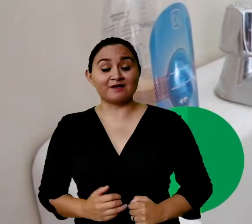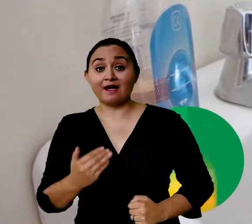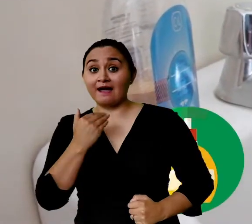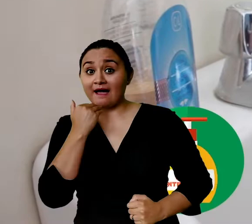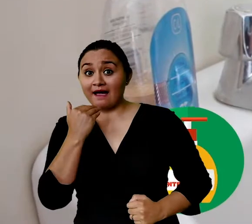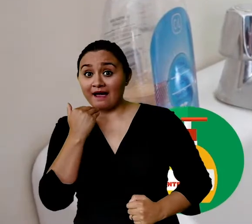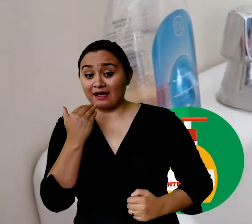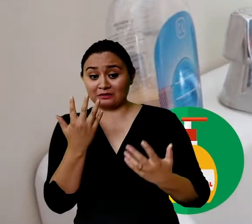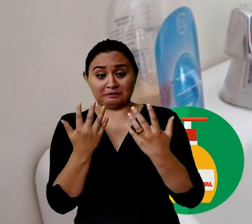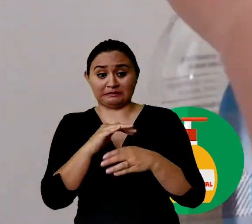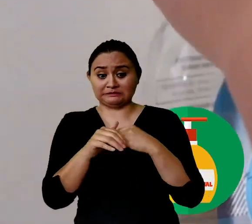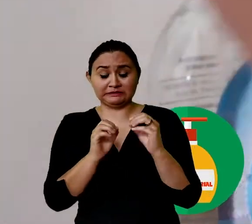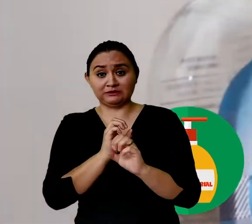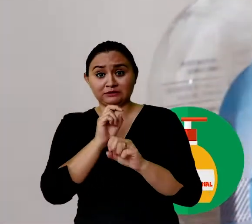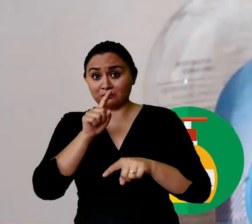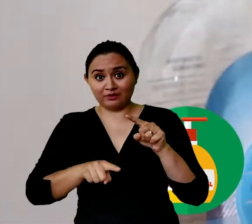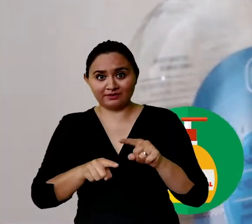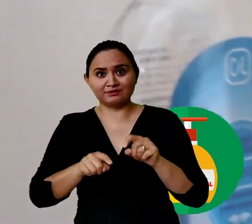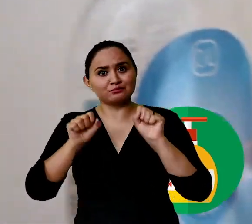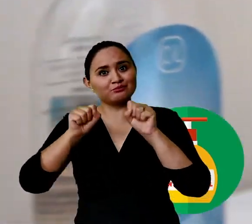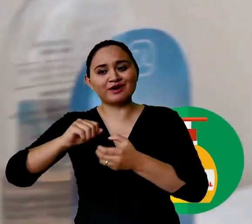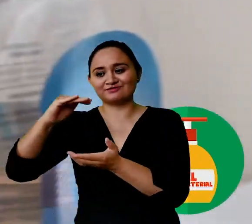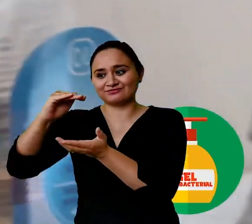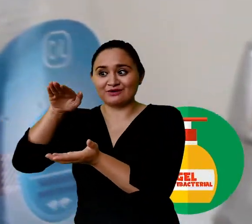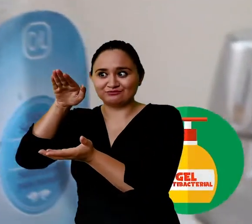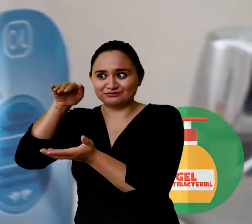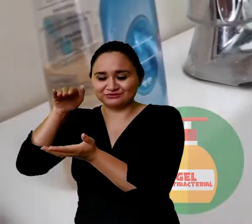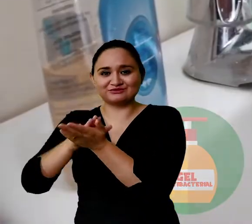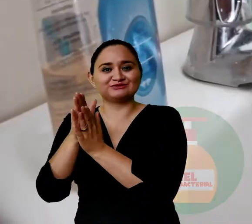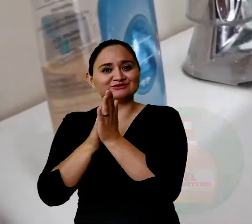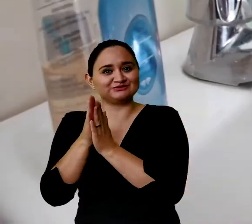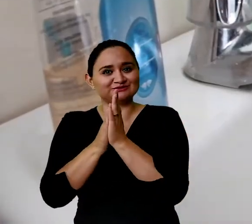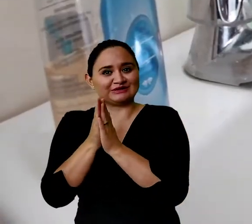En caso de no poder hacerlo, puedes usar un desinfectante.